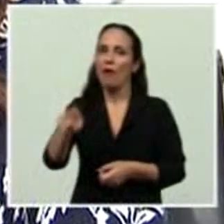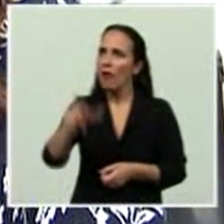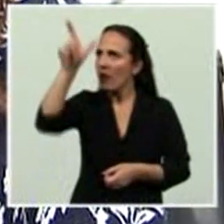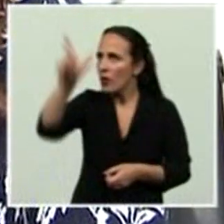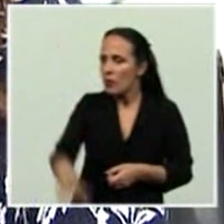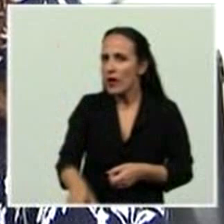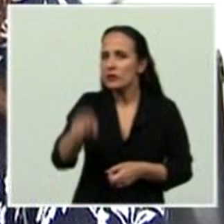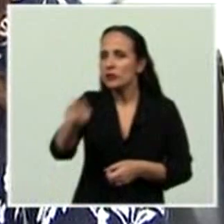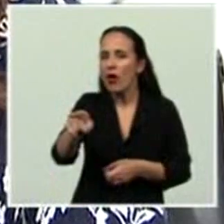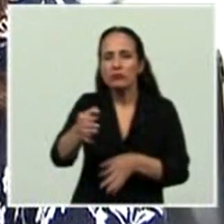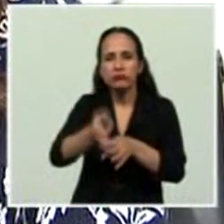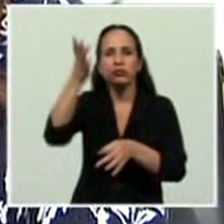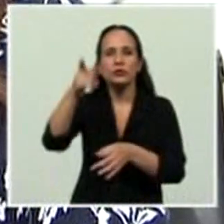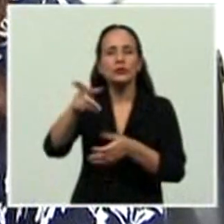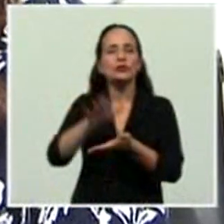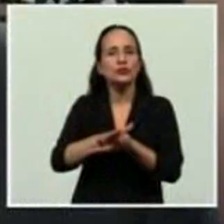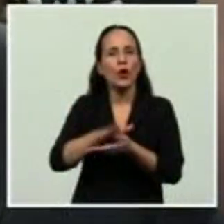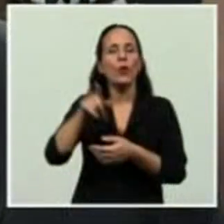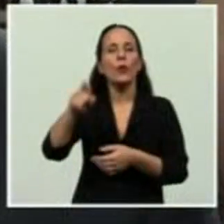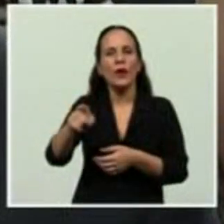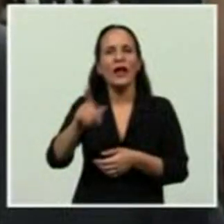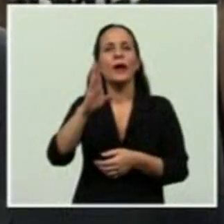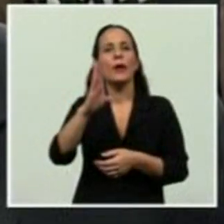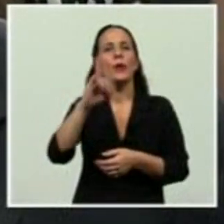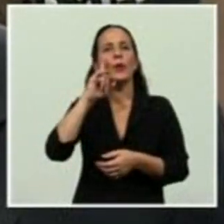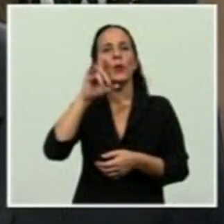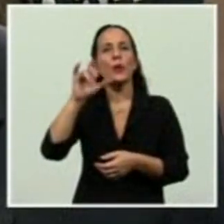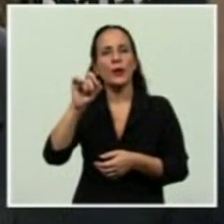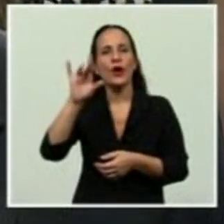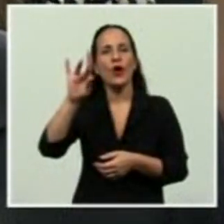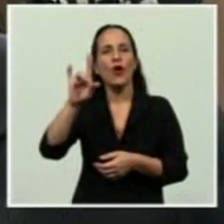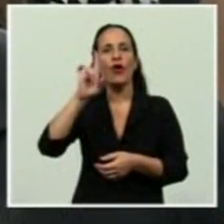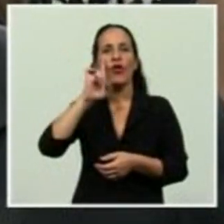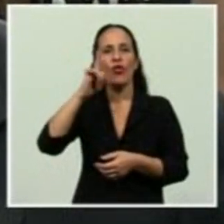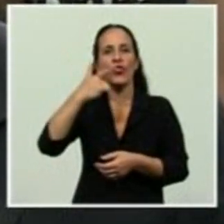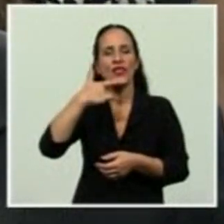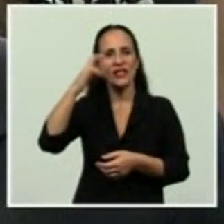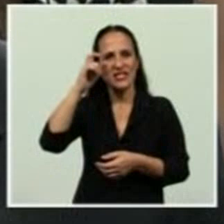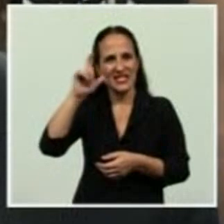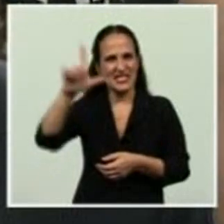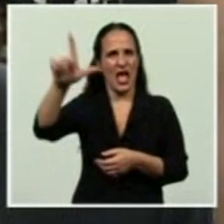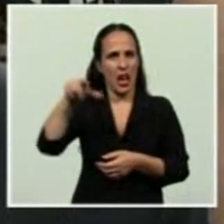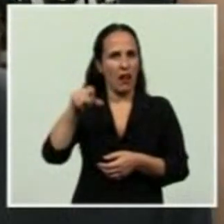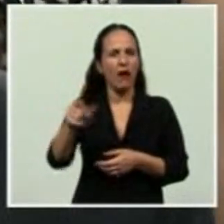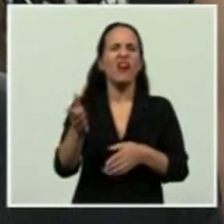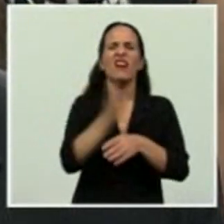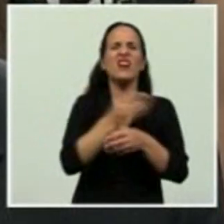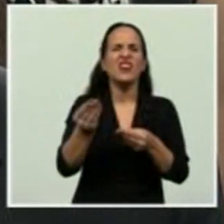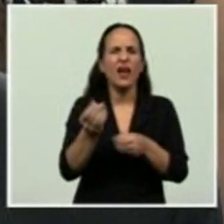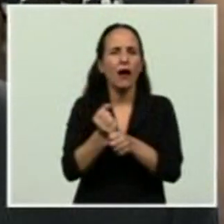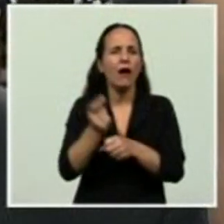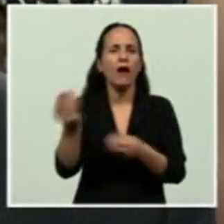plantas de biodiesel a título de ejemplo por ejemplo ha colaborado en la Selección del